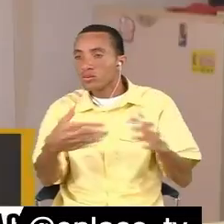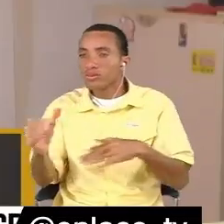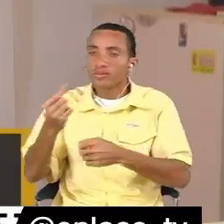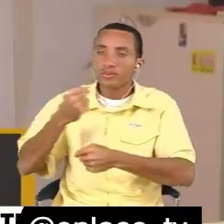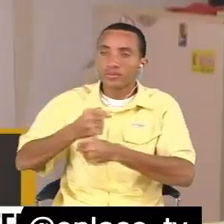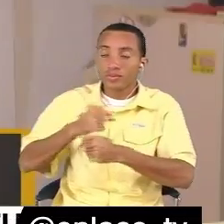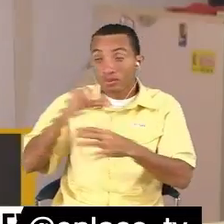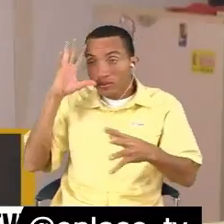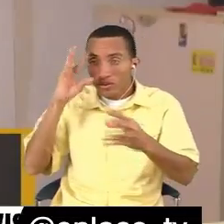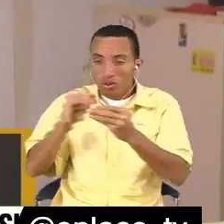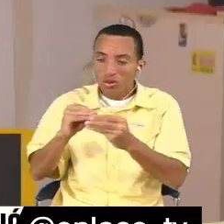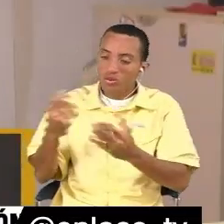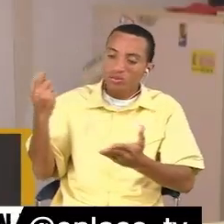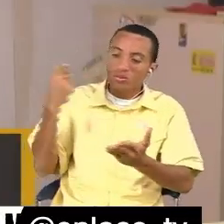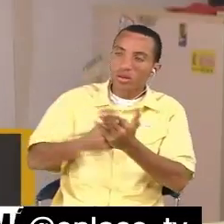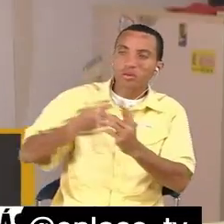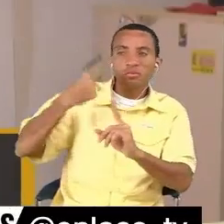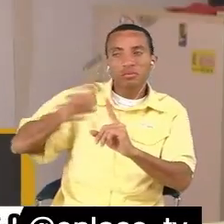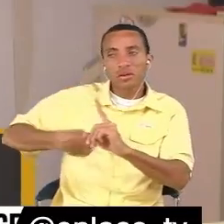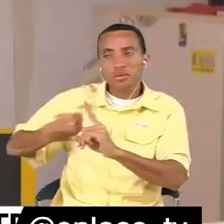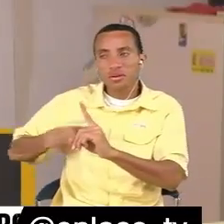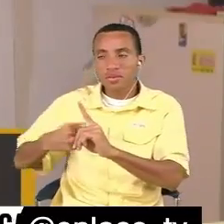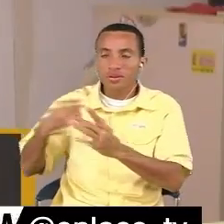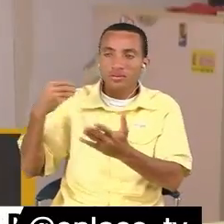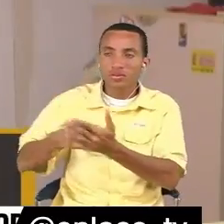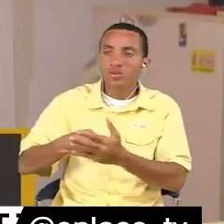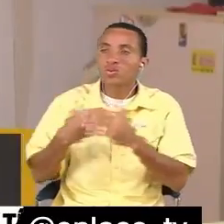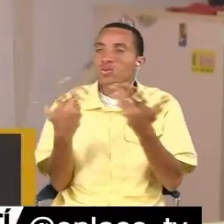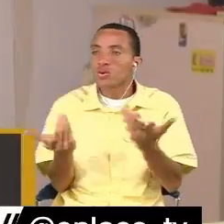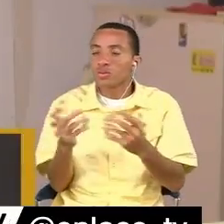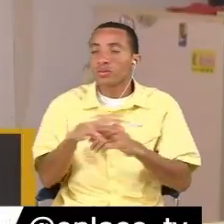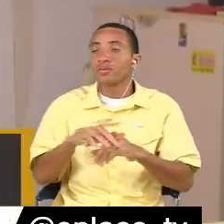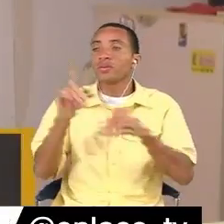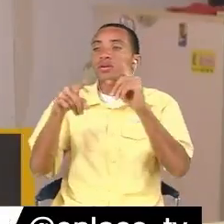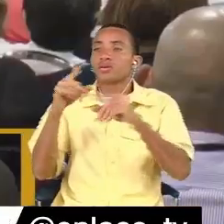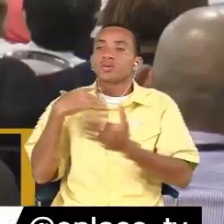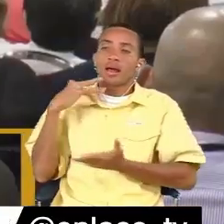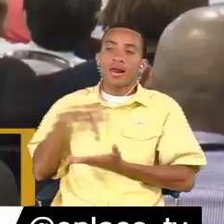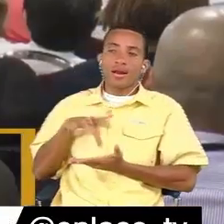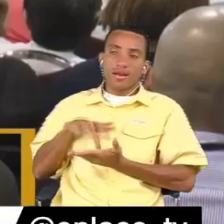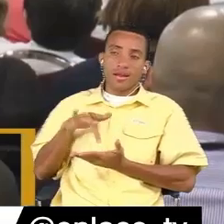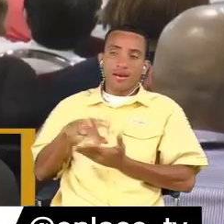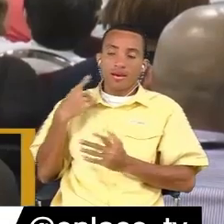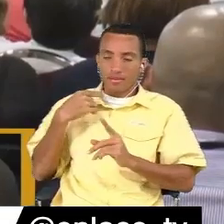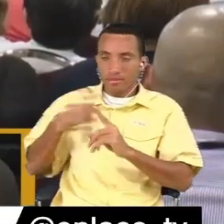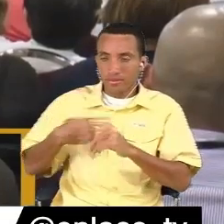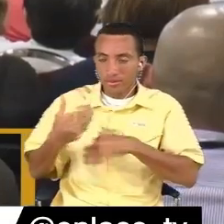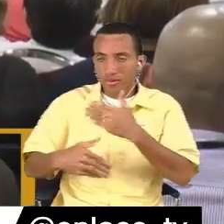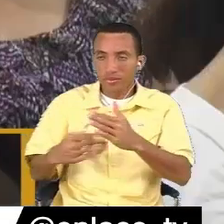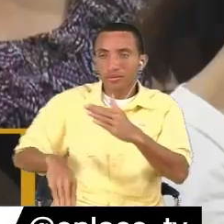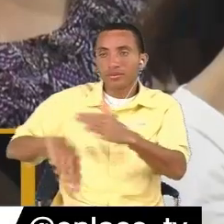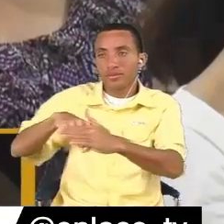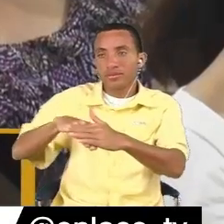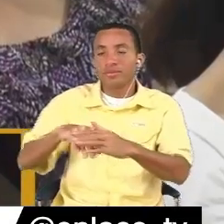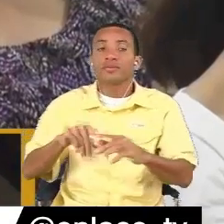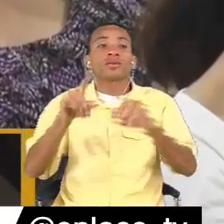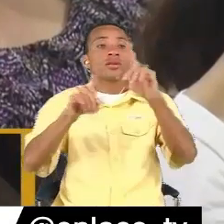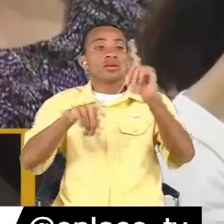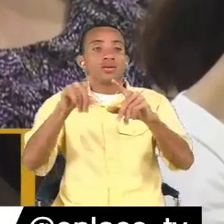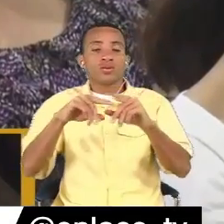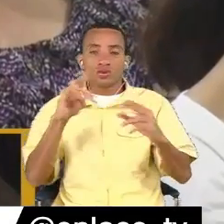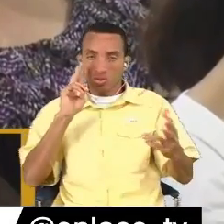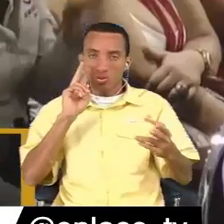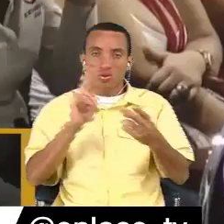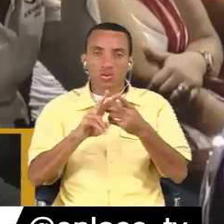unos acuerdos de pago, tratar de recuperar todos estos créditos que han quedado pendientes. En la reunión se pretende que los comerciantes conozcan